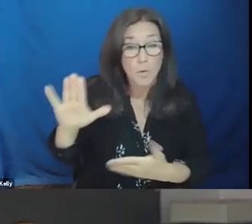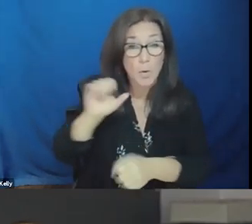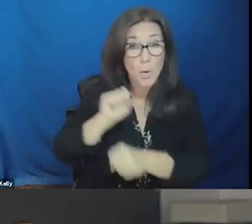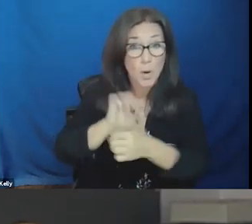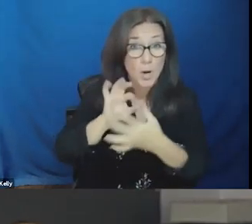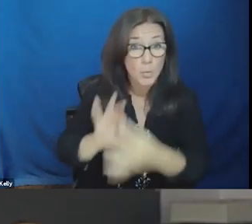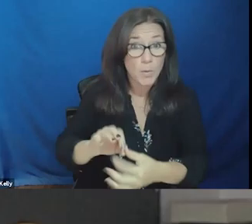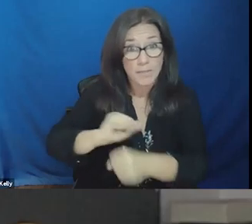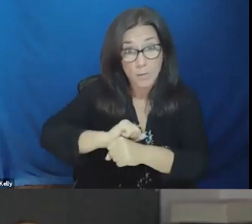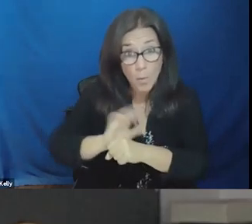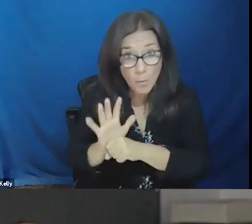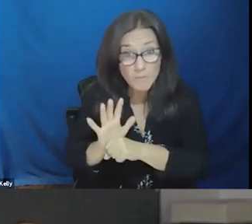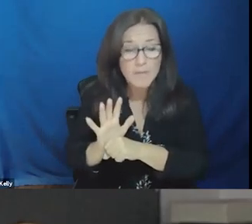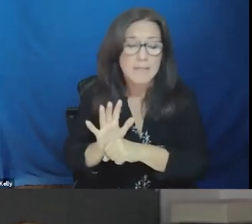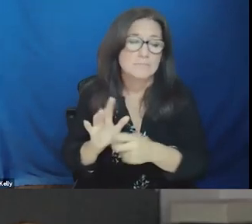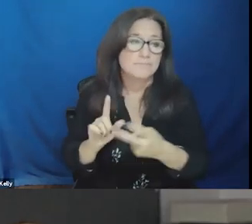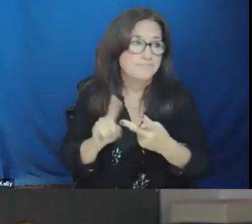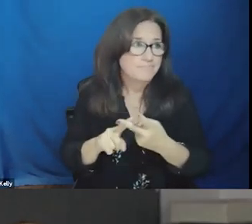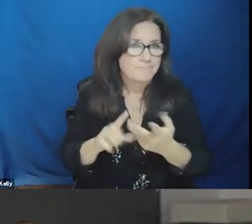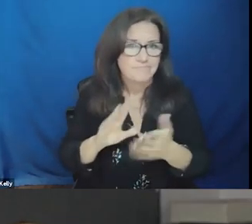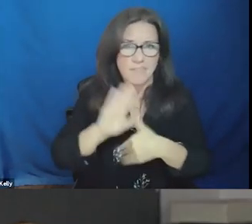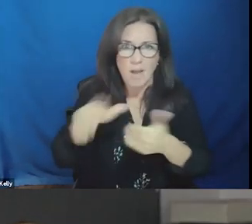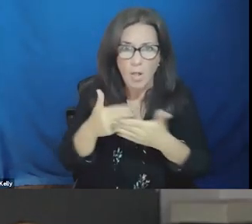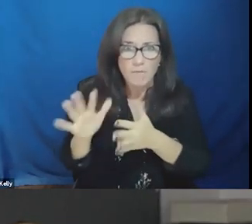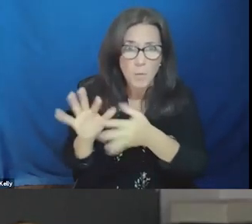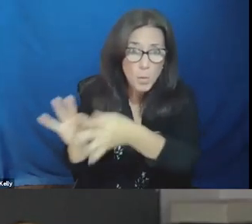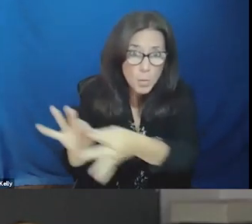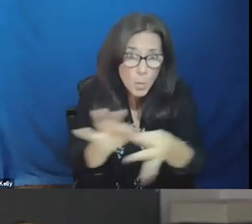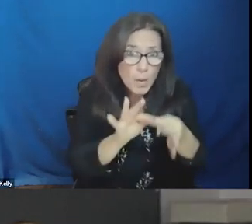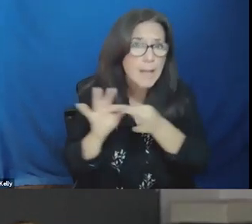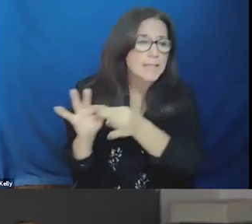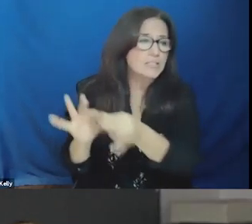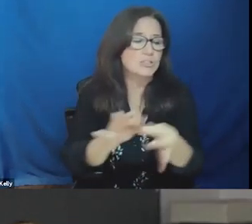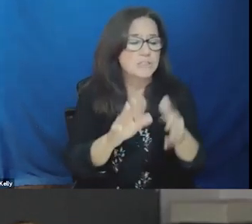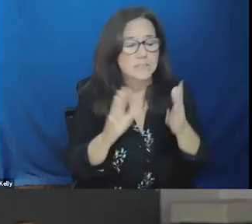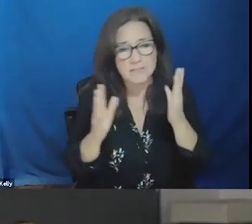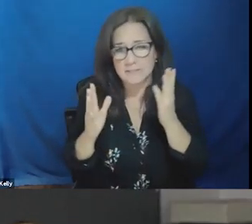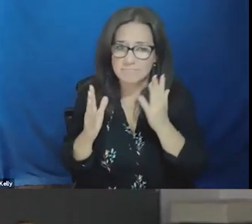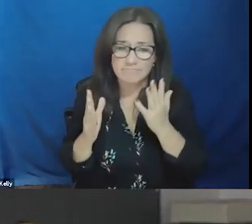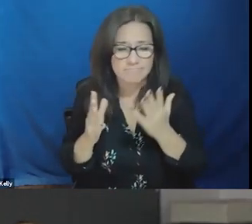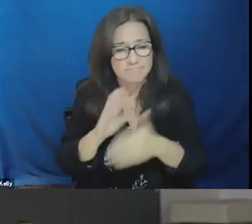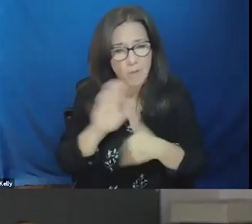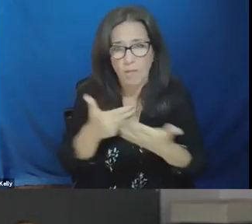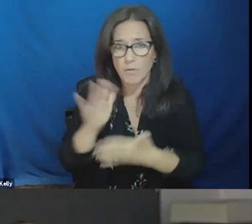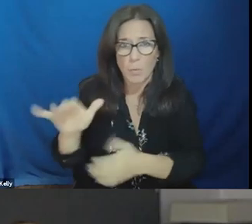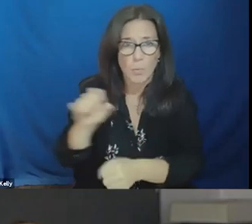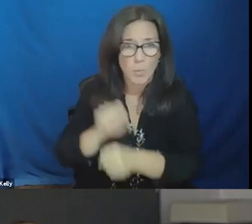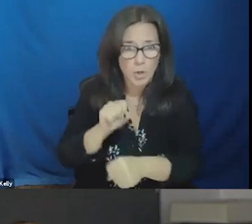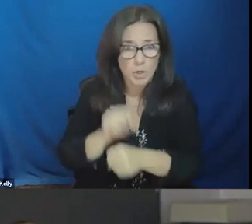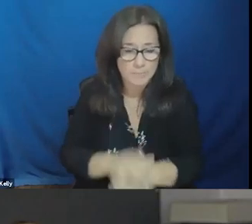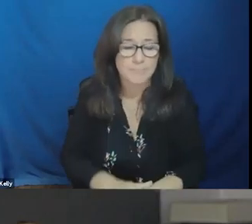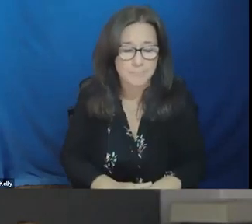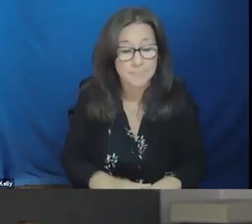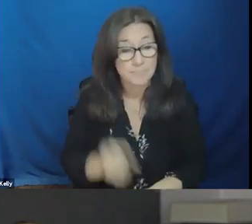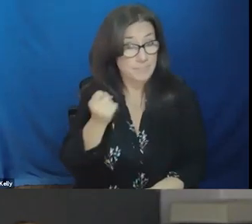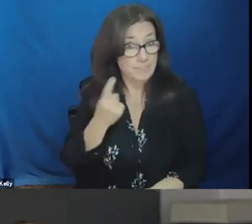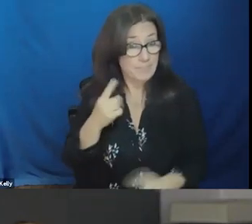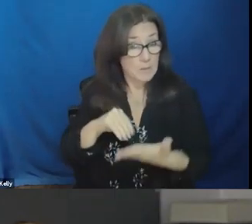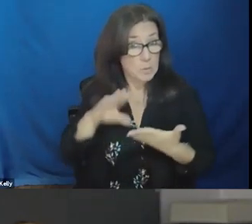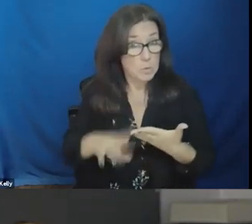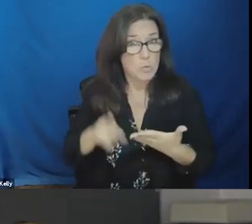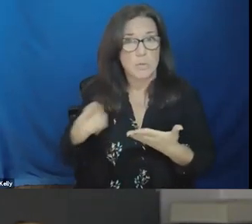pero también quiero agradecerle por su trabajo relacionado alcohol y toda la coordinación y todo lo que usted ha hecho realmente se lo agradecemos